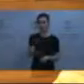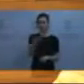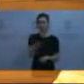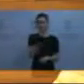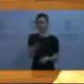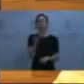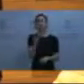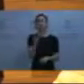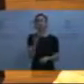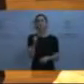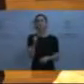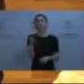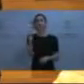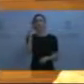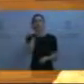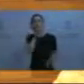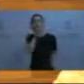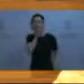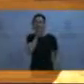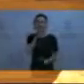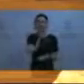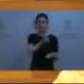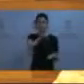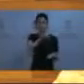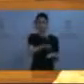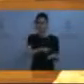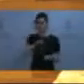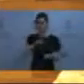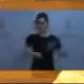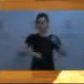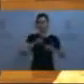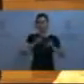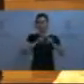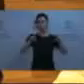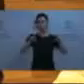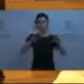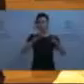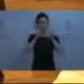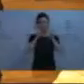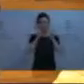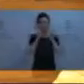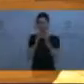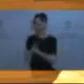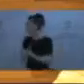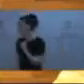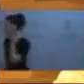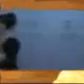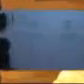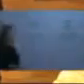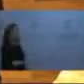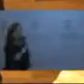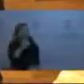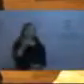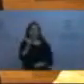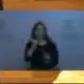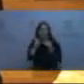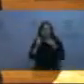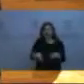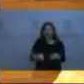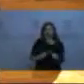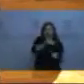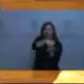un detalle, en su etapa como constructora, Vipasa fue un desastre. Perdimos dinero, hemos hecho viviendas en sitios donde